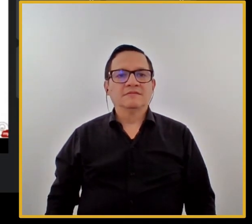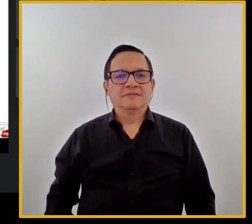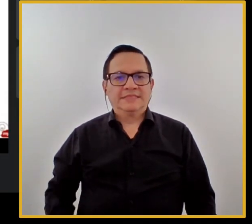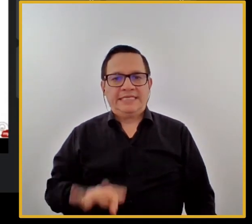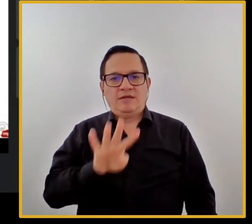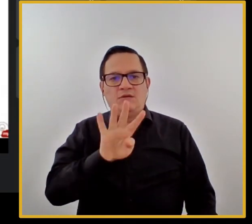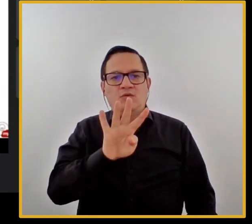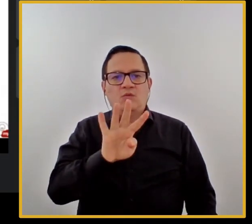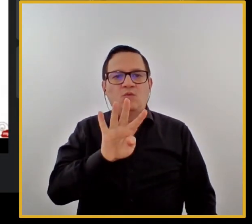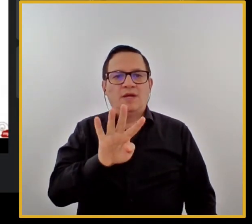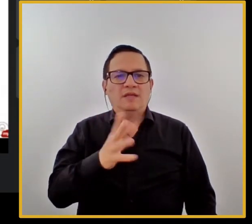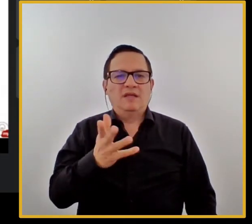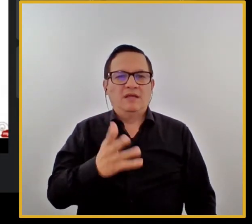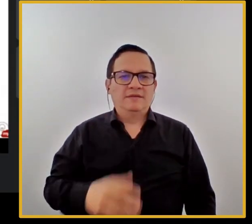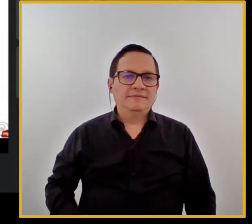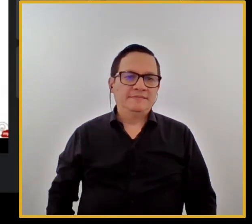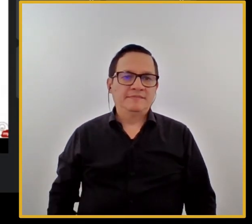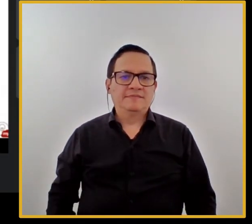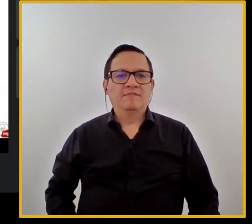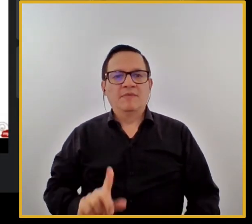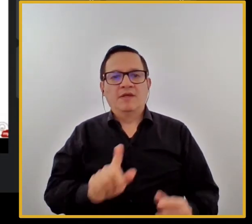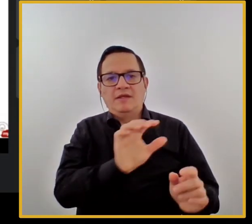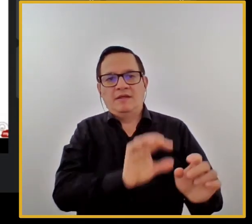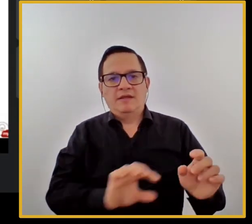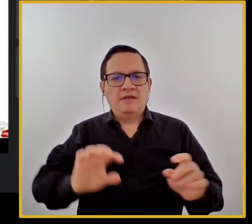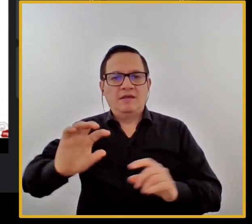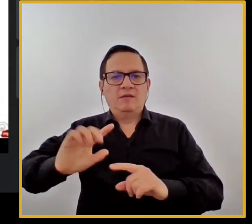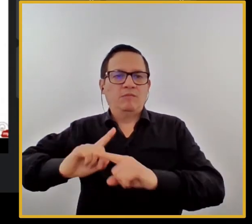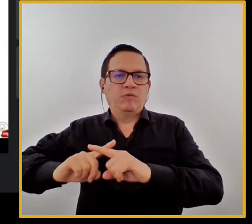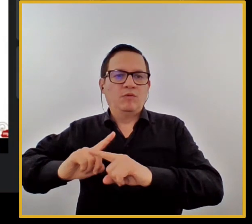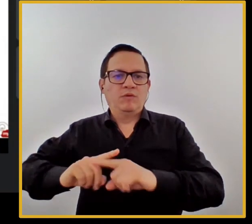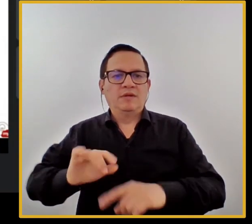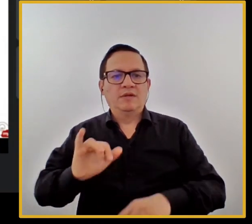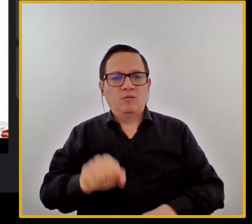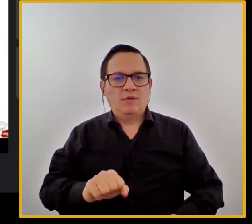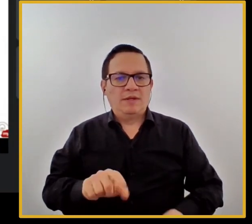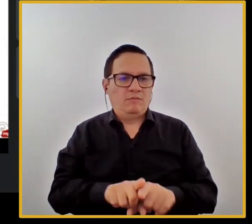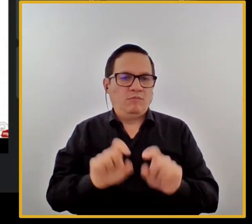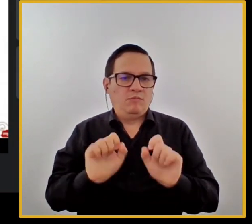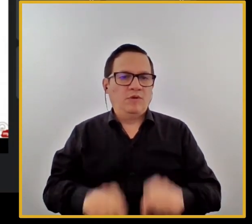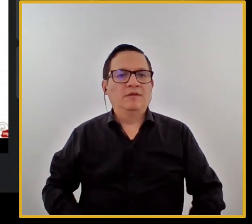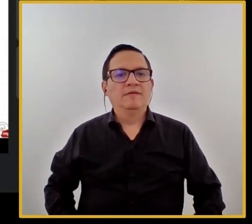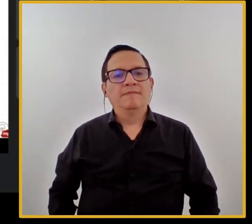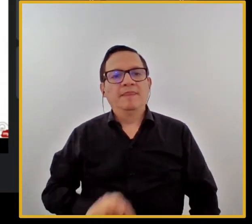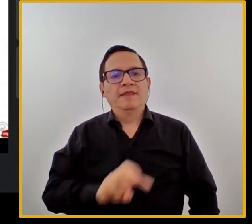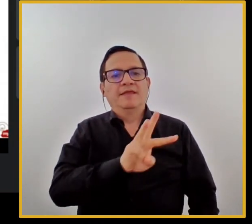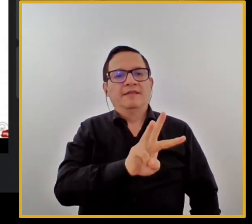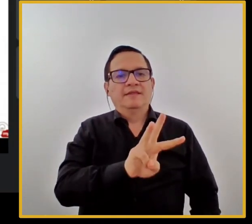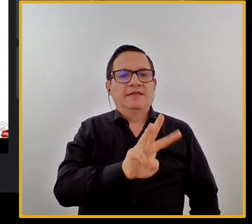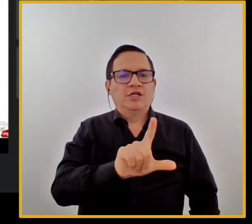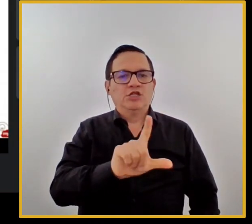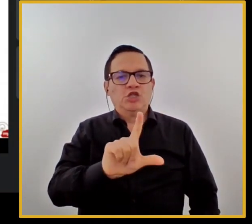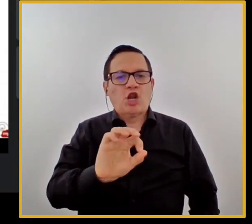ese 4 pasarlo a multiplicar. Yo puedo hacer esto, 3 logaritmo de